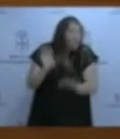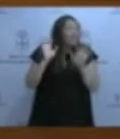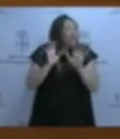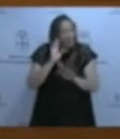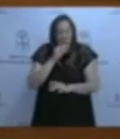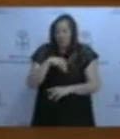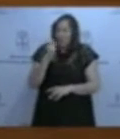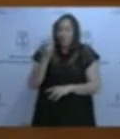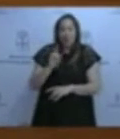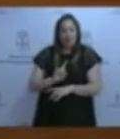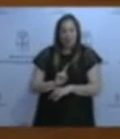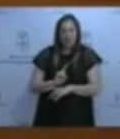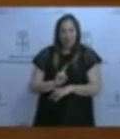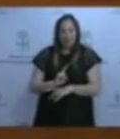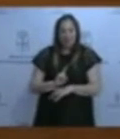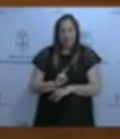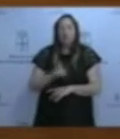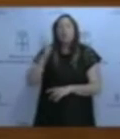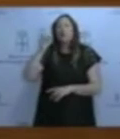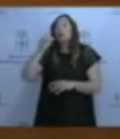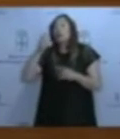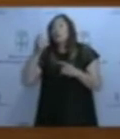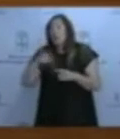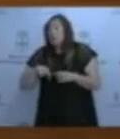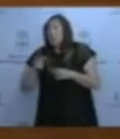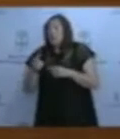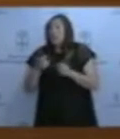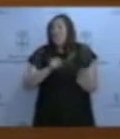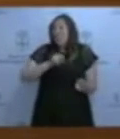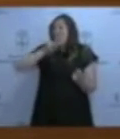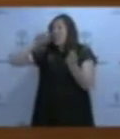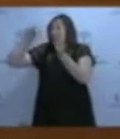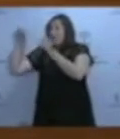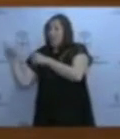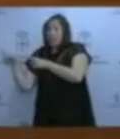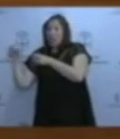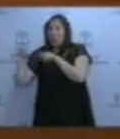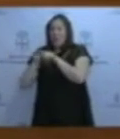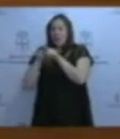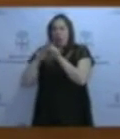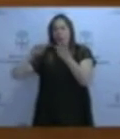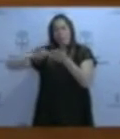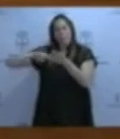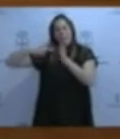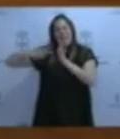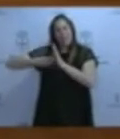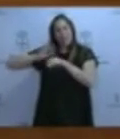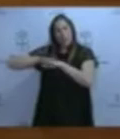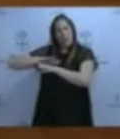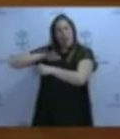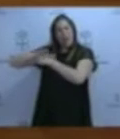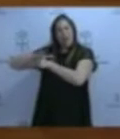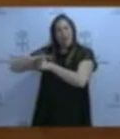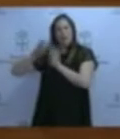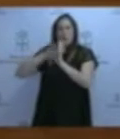basta. Por otro lado, lo que no se puede utilizar es ofrecer la derivación como método de coerción, como vienen aplicando con celosa contundencia el